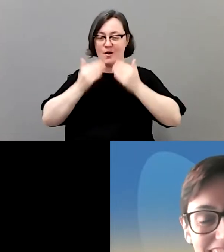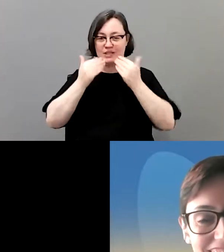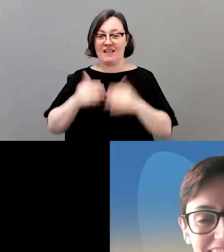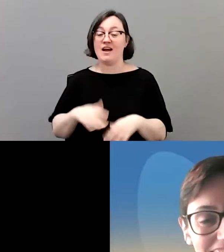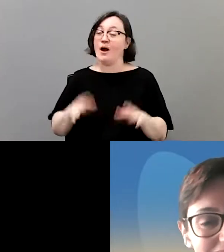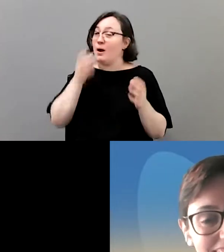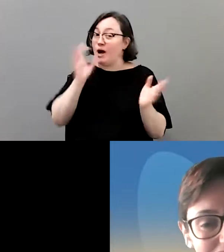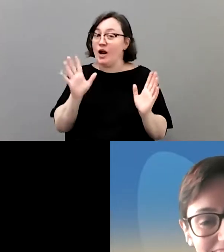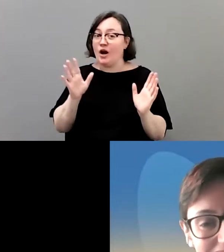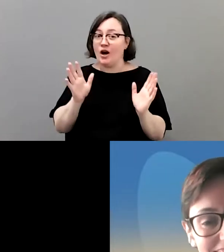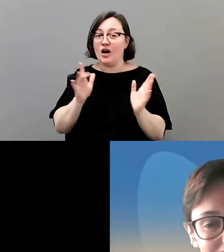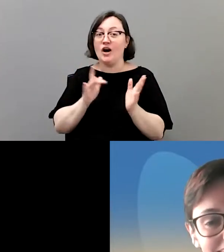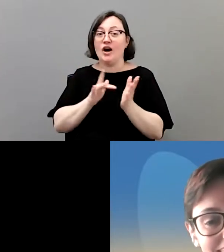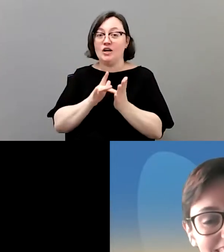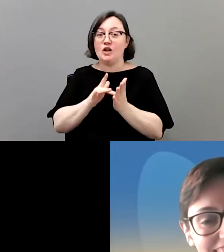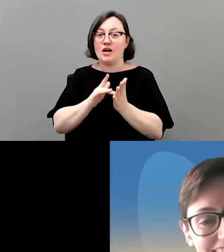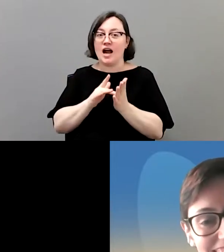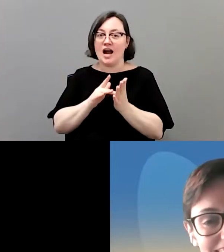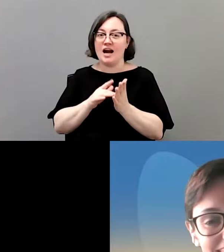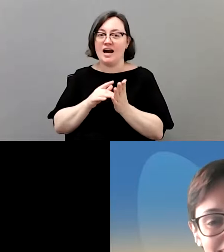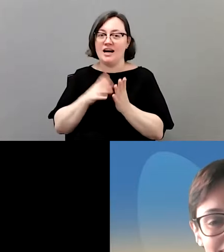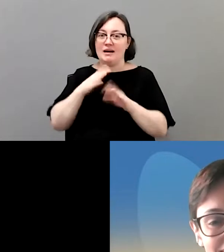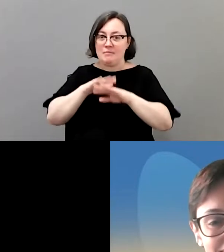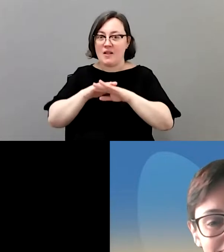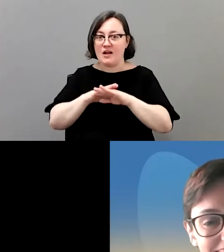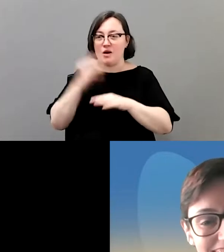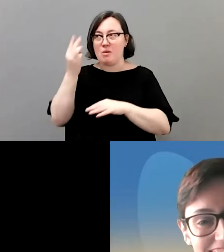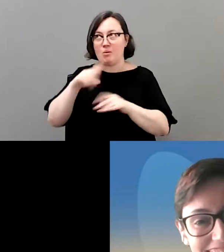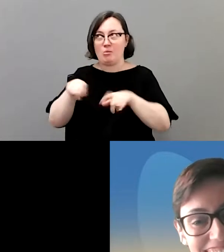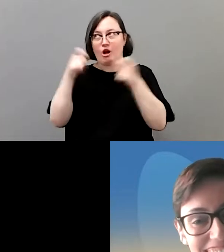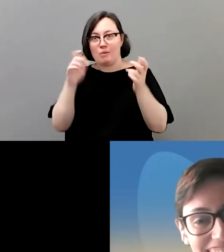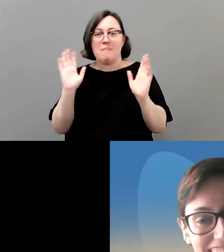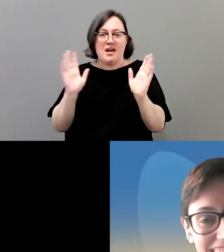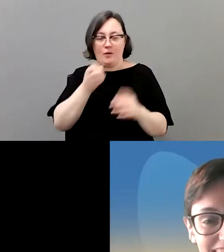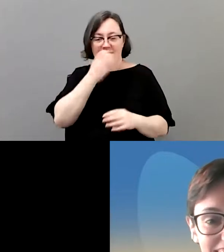Bueno, es que me he roto el hielo con lo del final.